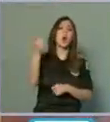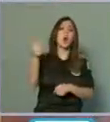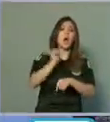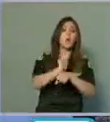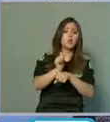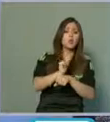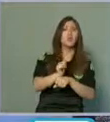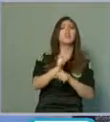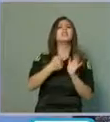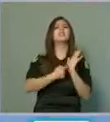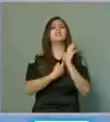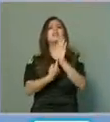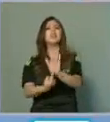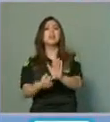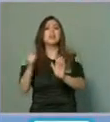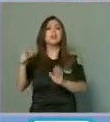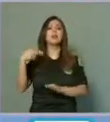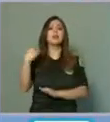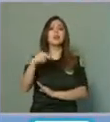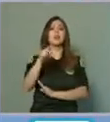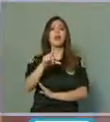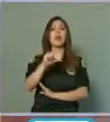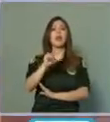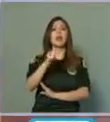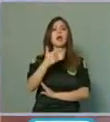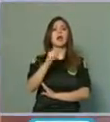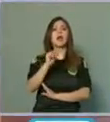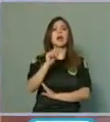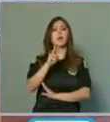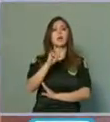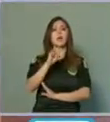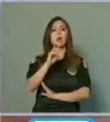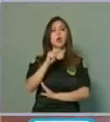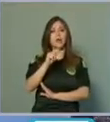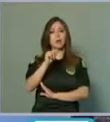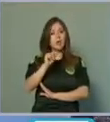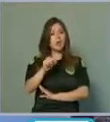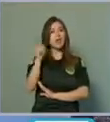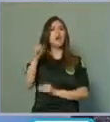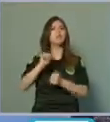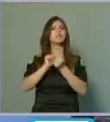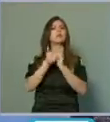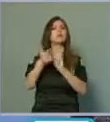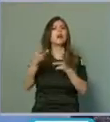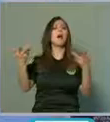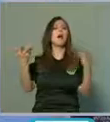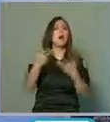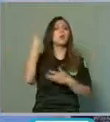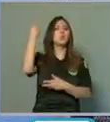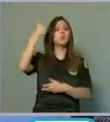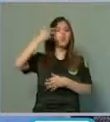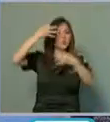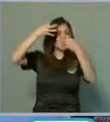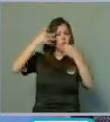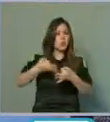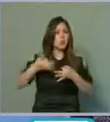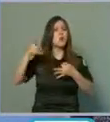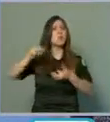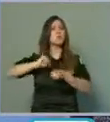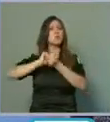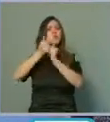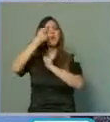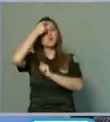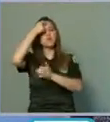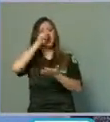obras. Cintia ya nos comentaba que La Gaviota, pero se utilizan mucho sus obras para esto. ¿Por qué? ¿Qué giro le dio él a